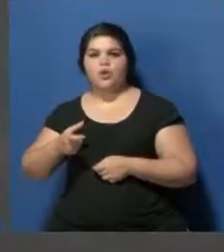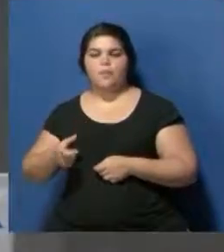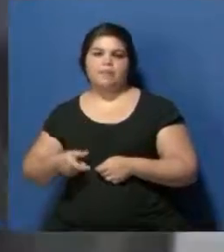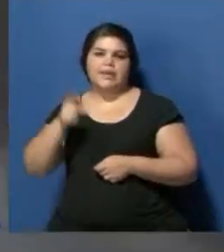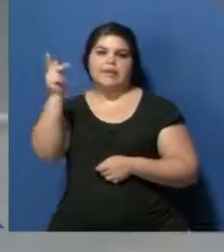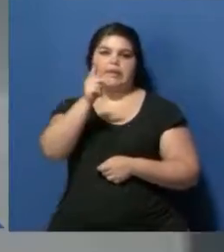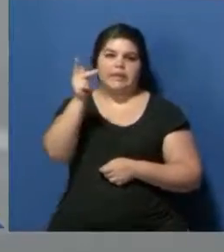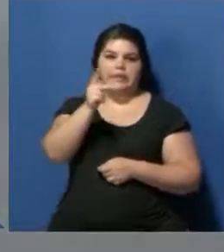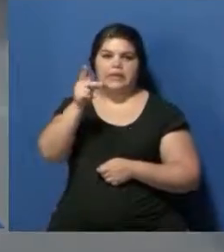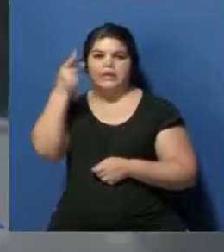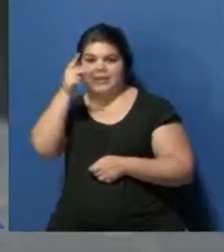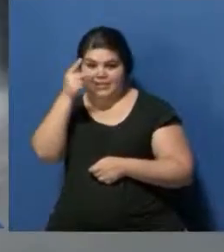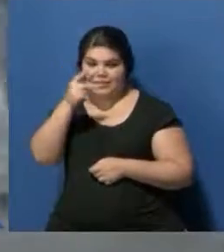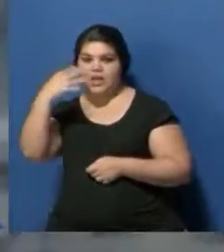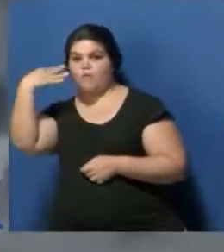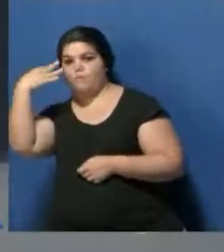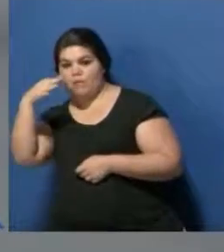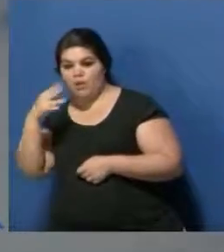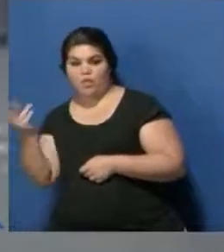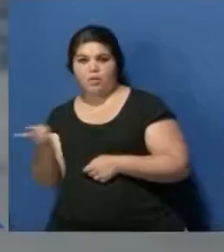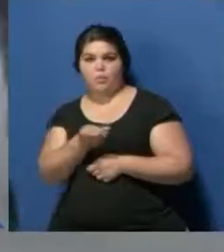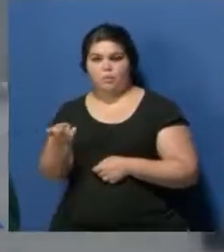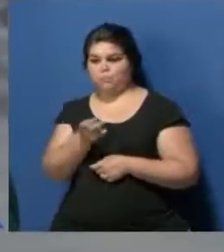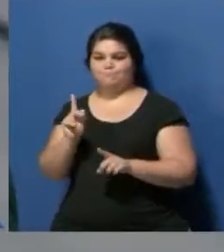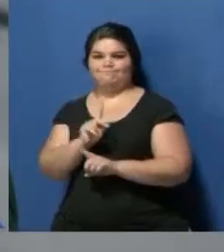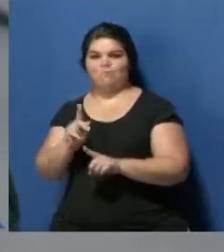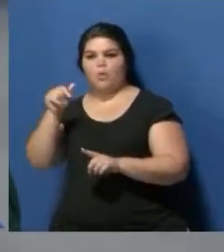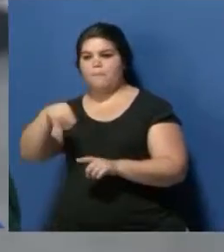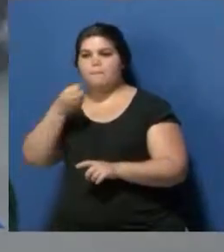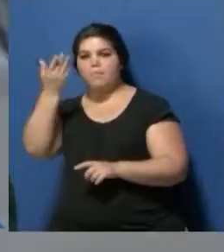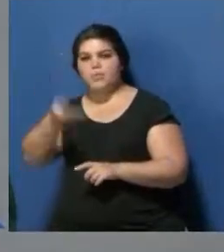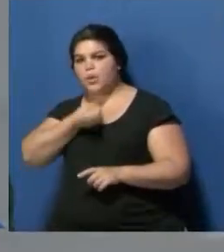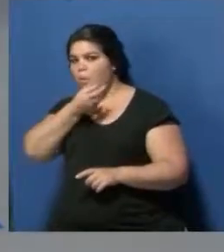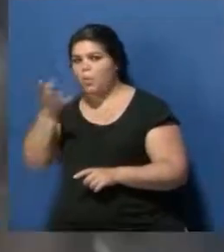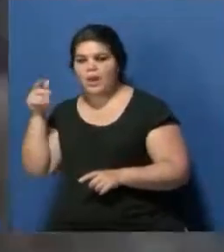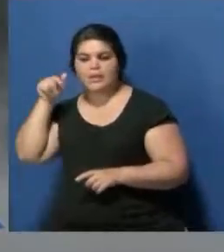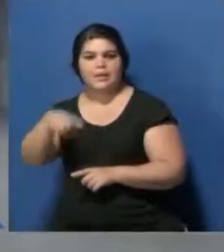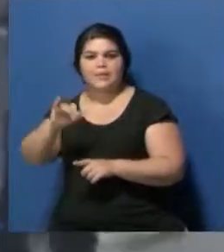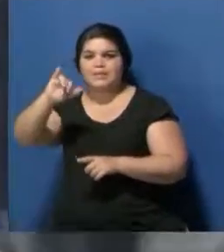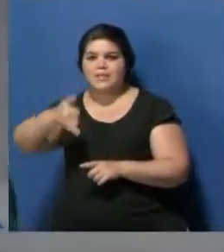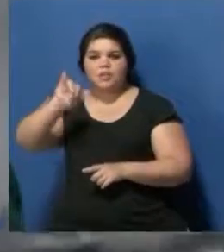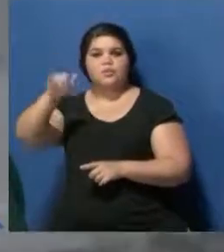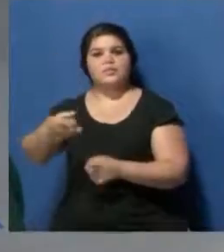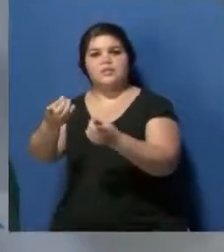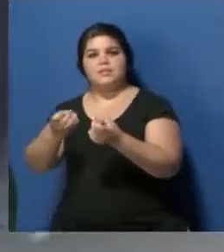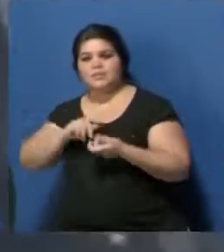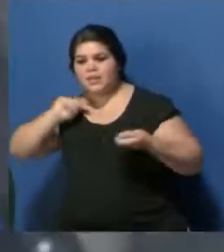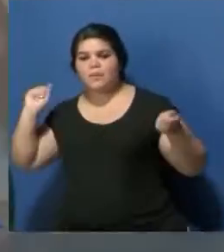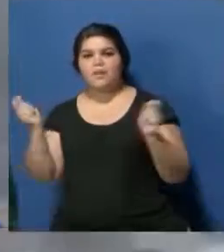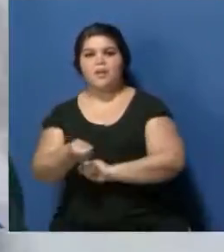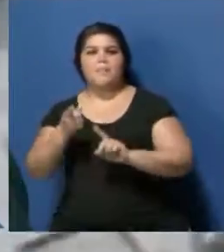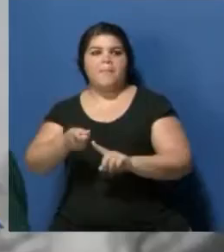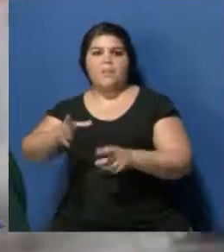Fernández, cualquiera que hubiese sido presidente no podía continuar gobernando sin morigerar algo de la crisis